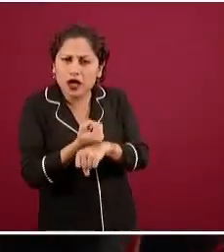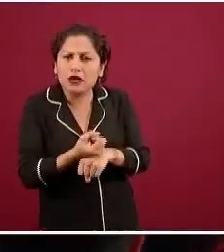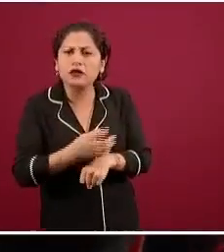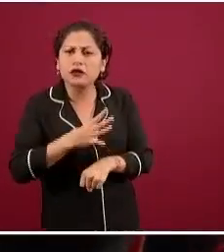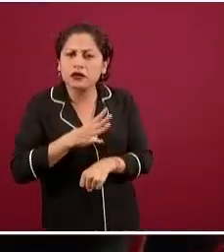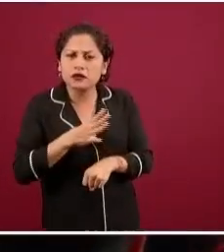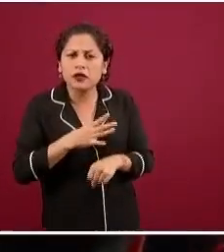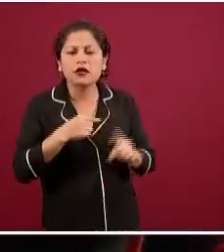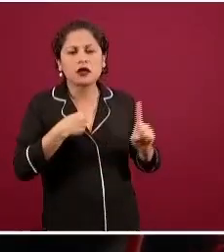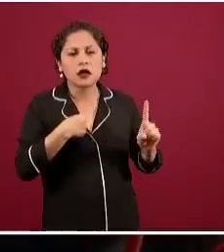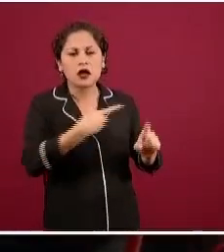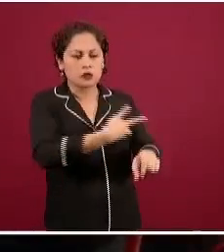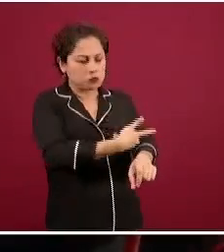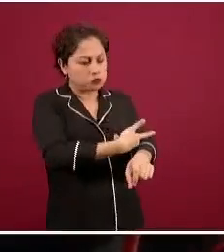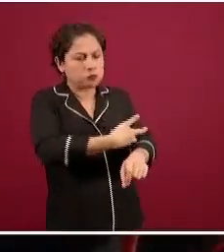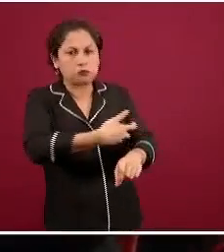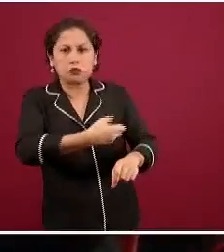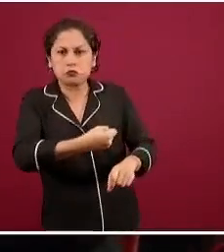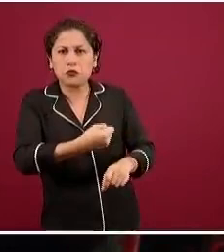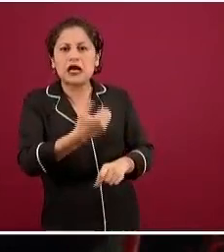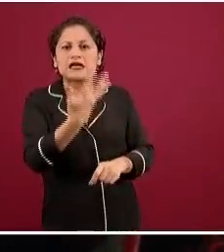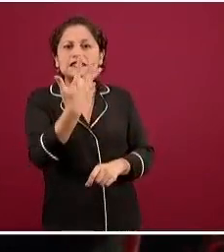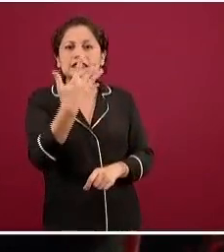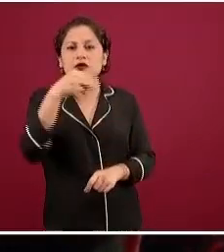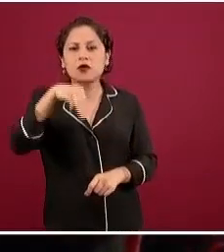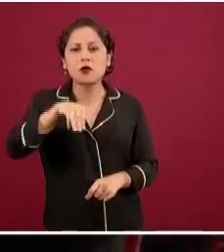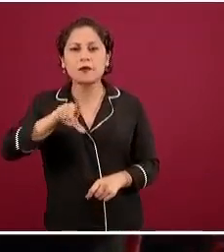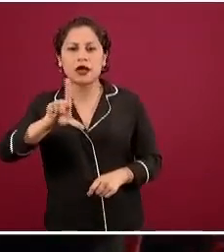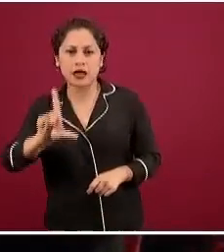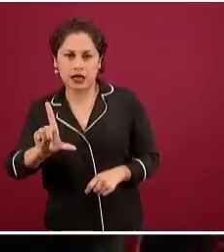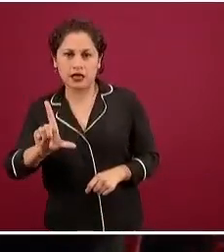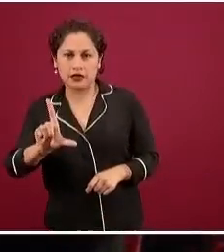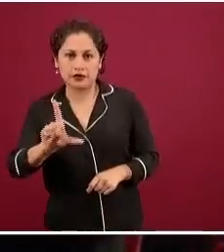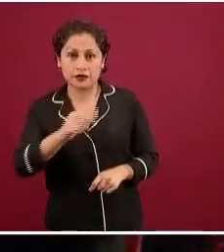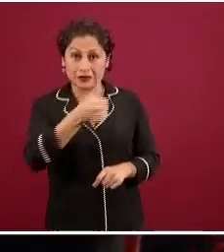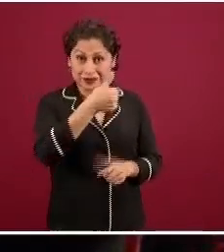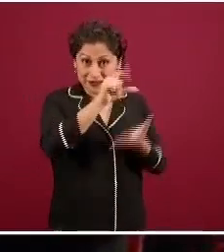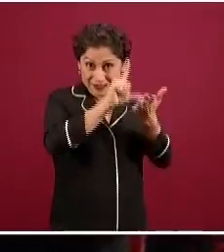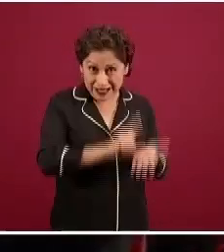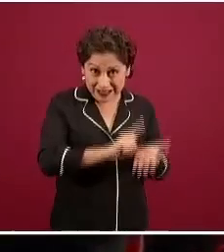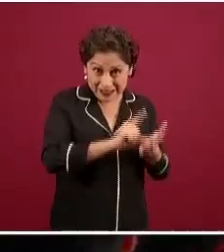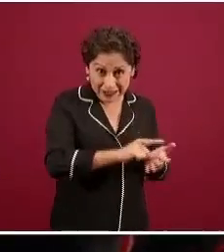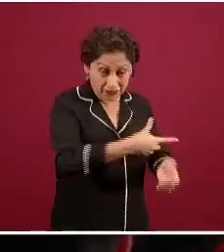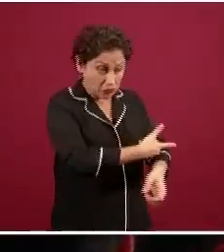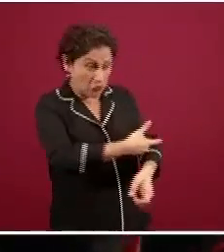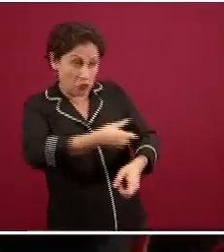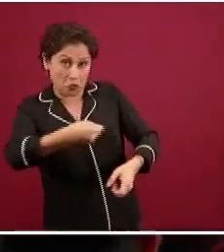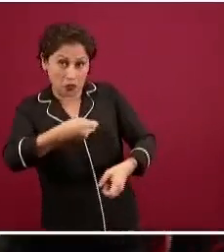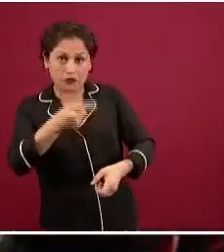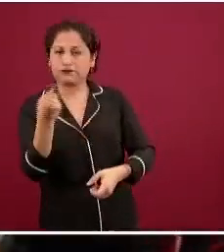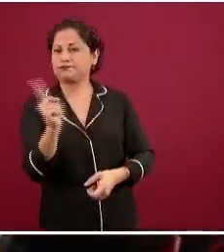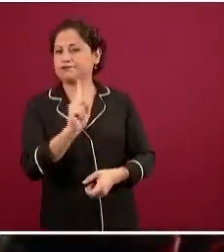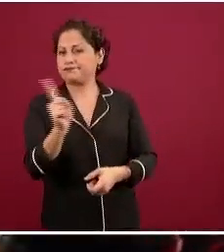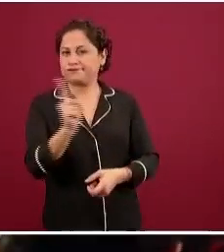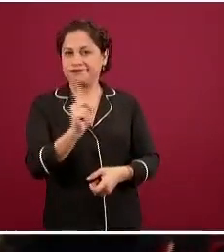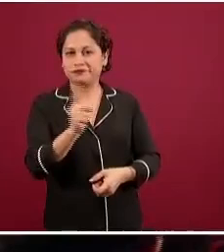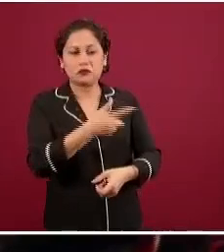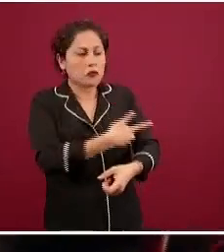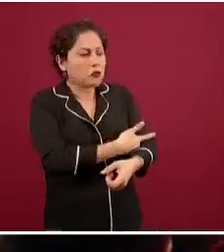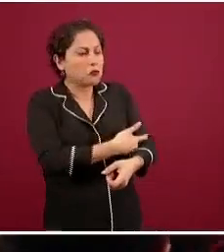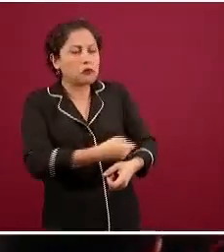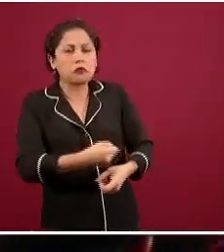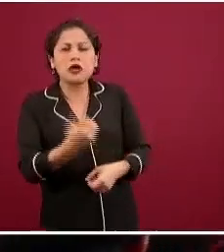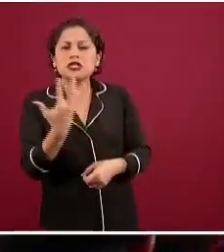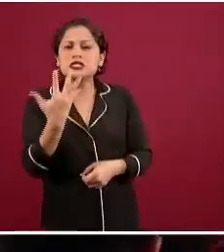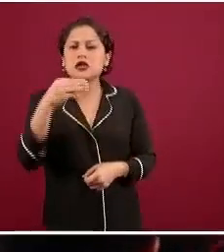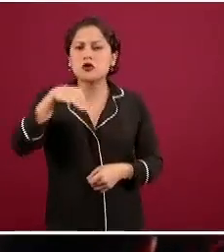de 5 mililitros de su sangre, no 6 litros, sino 5 mililitros.